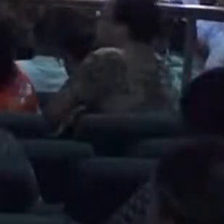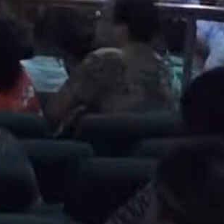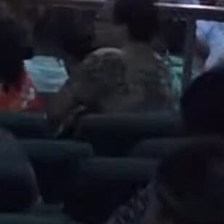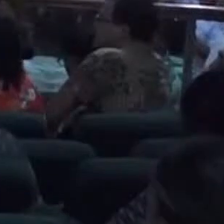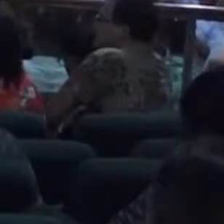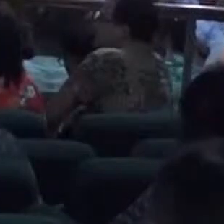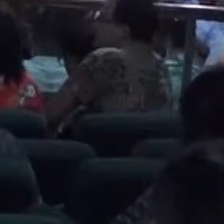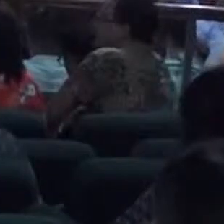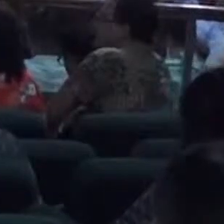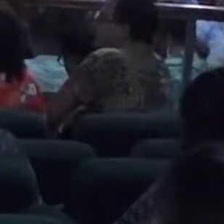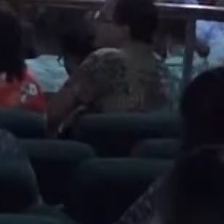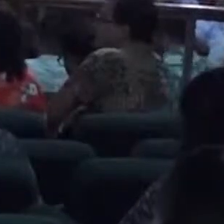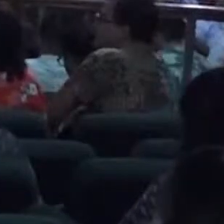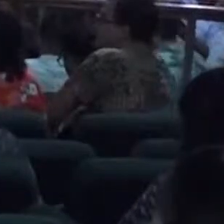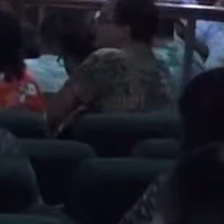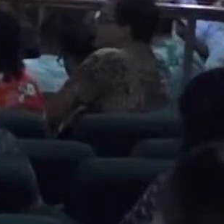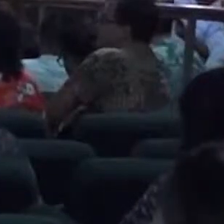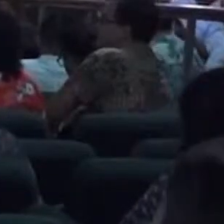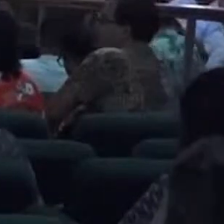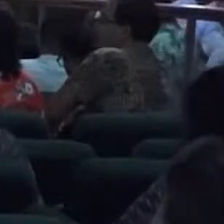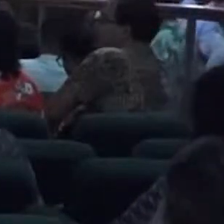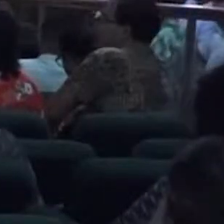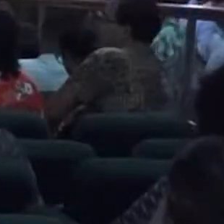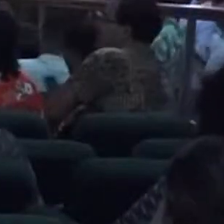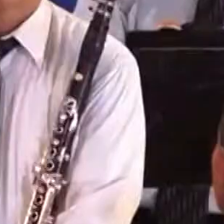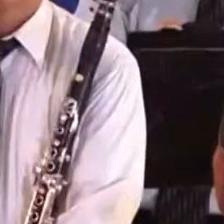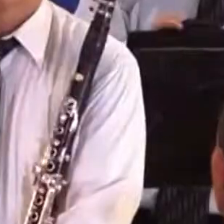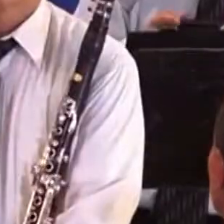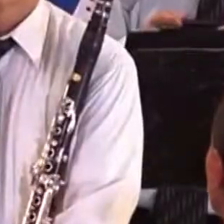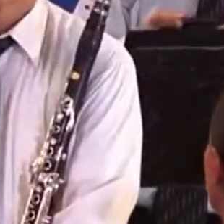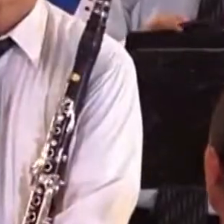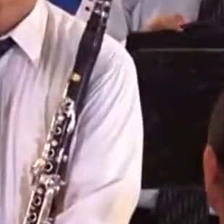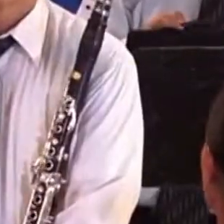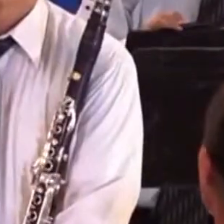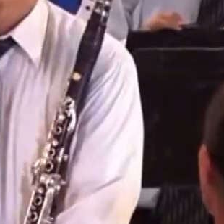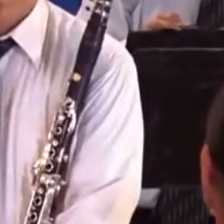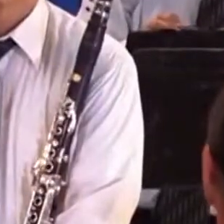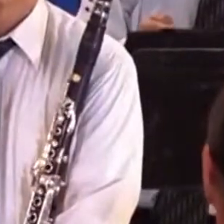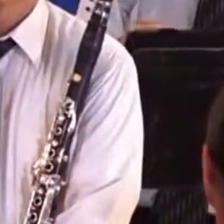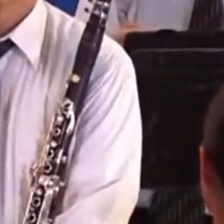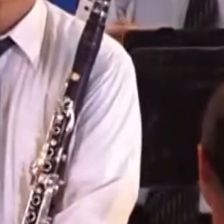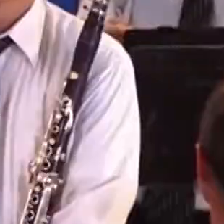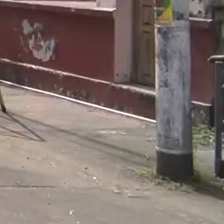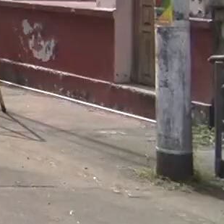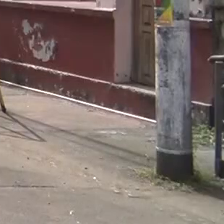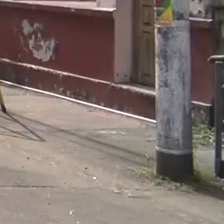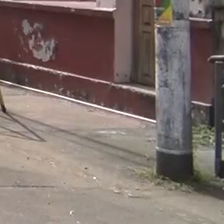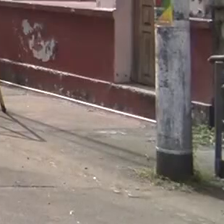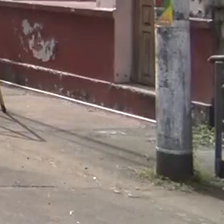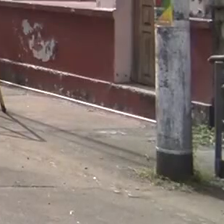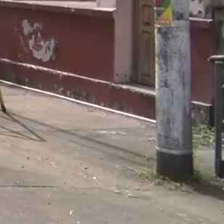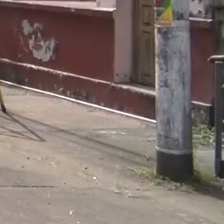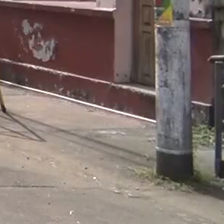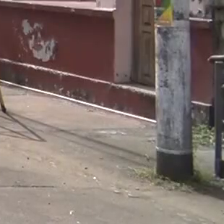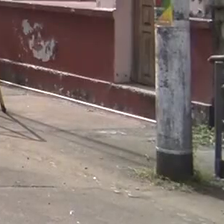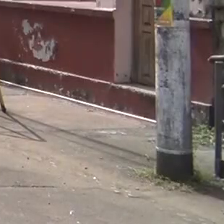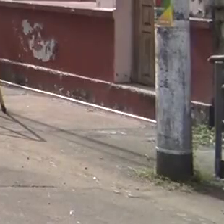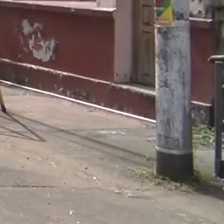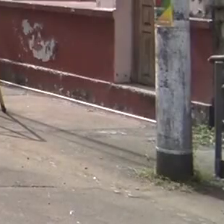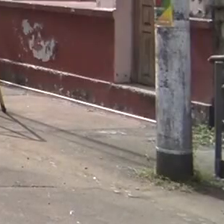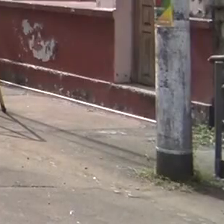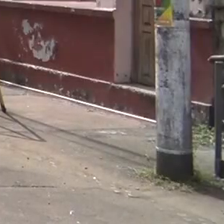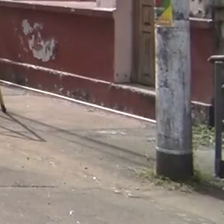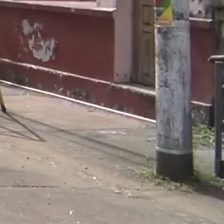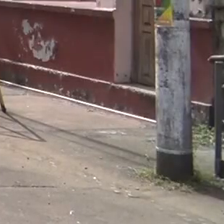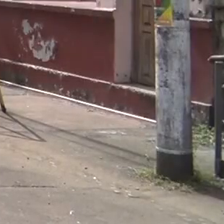jefe de fracción del partido liberal progresista el defensa y lamentó la realidad de la provincia caribeña y el abandono de